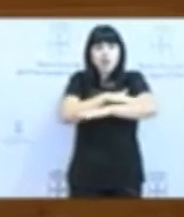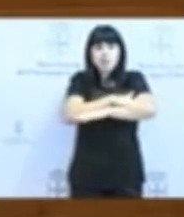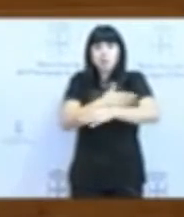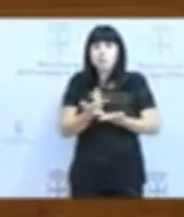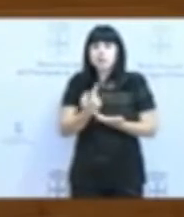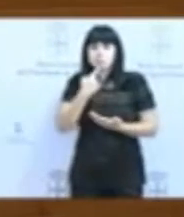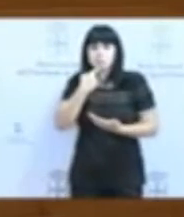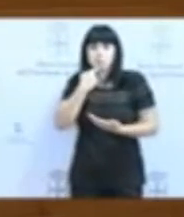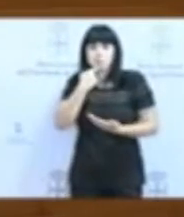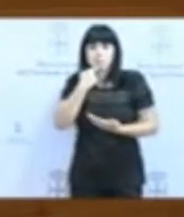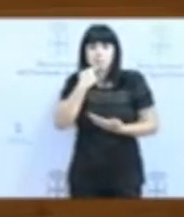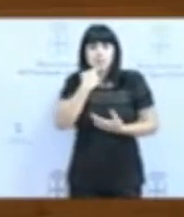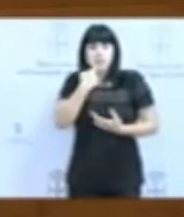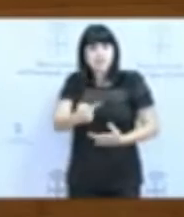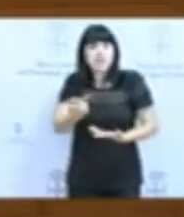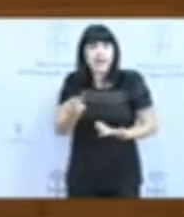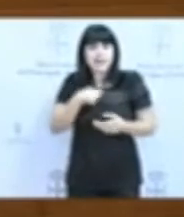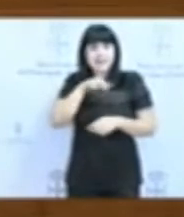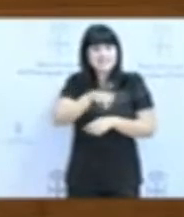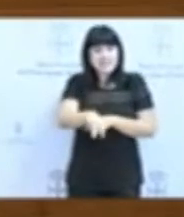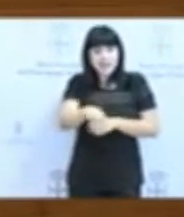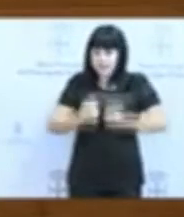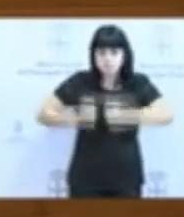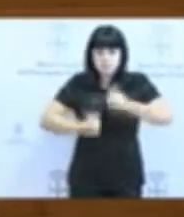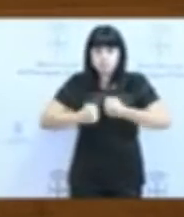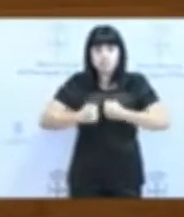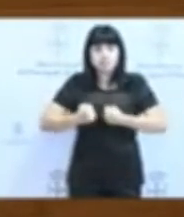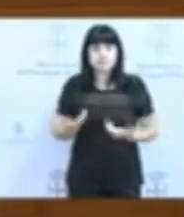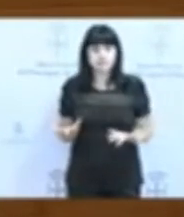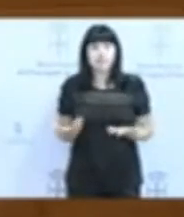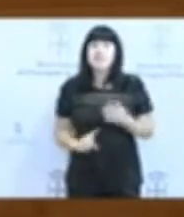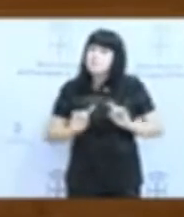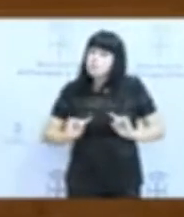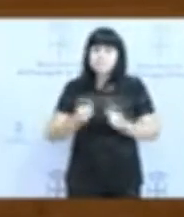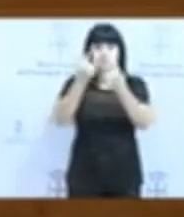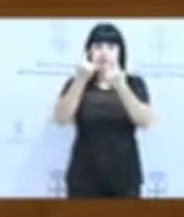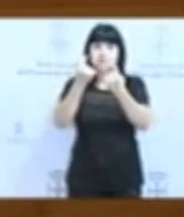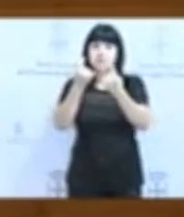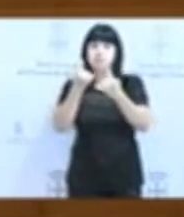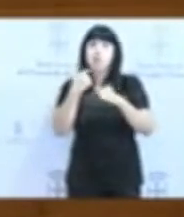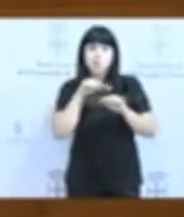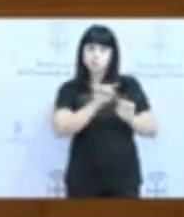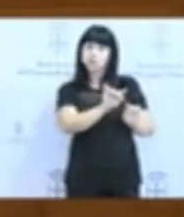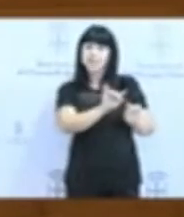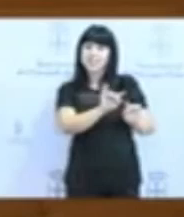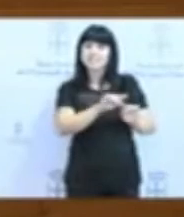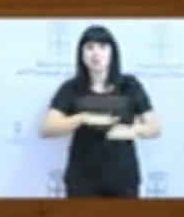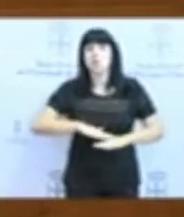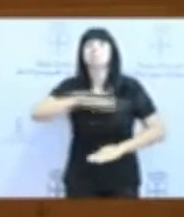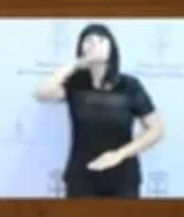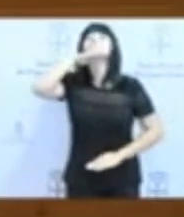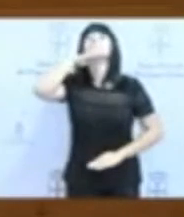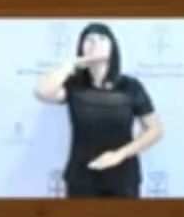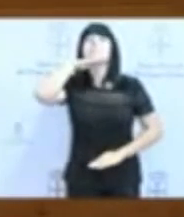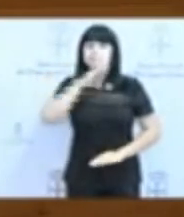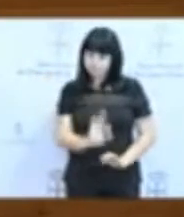corriendo por las escaleras, aunque solo fuese porque están en el primer nivel, y por primera vez y de forma excepcional, ustedes tendrían el agua al cuello. Eso es lo que